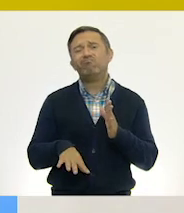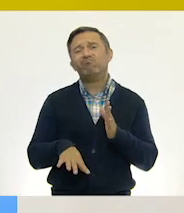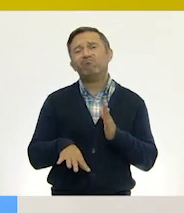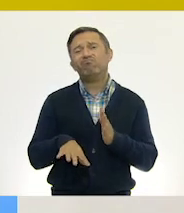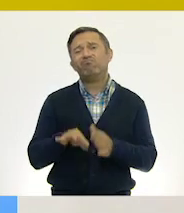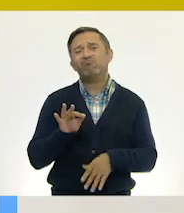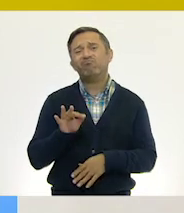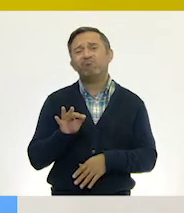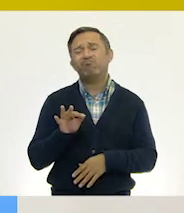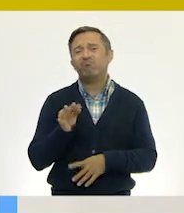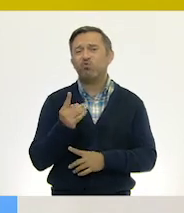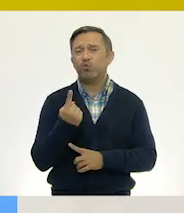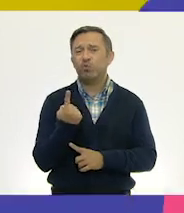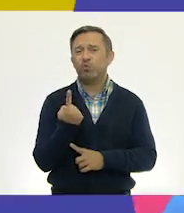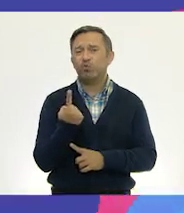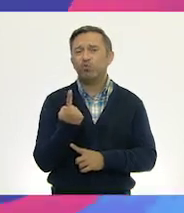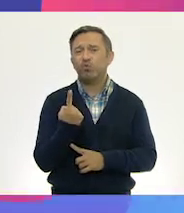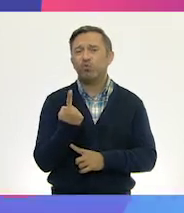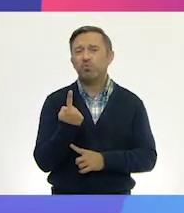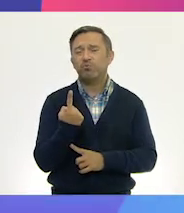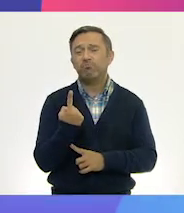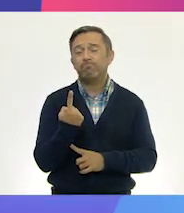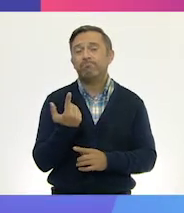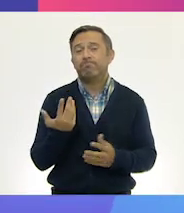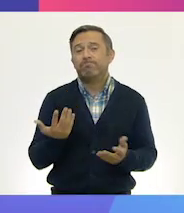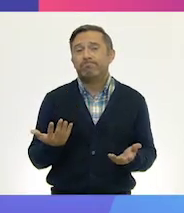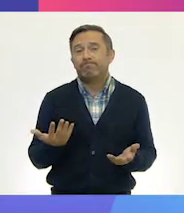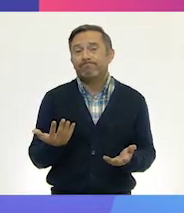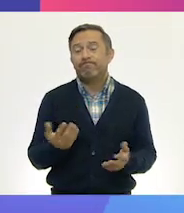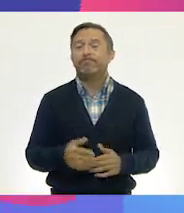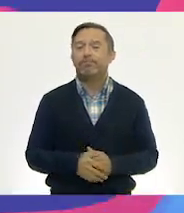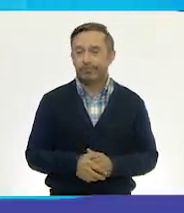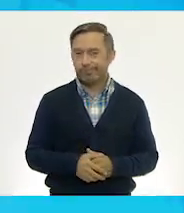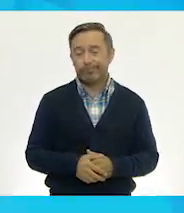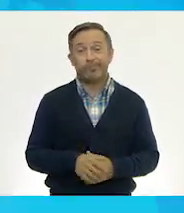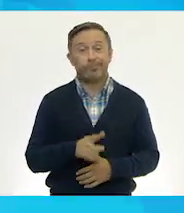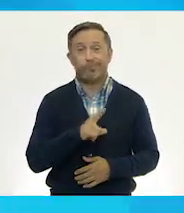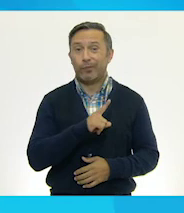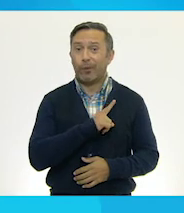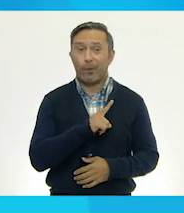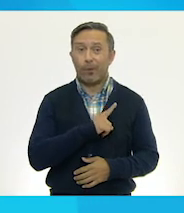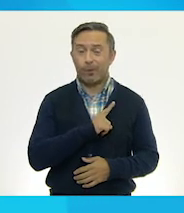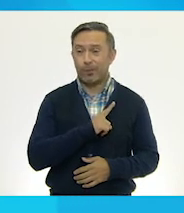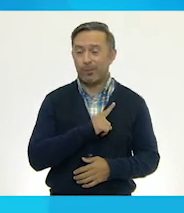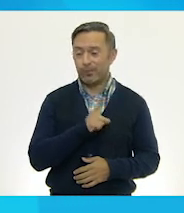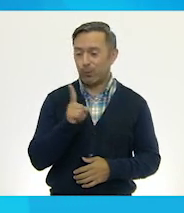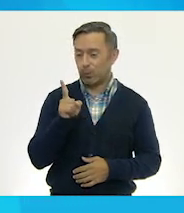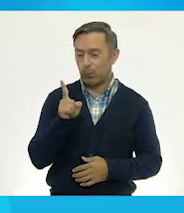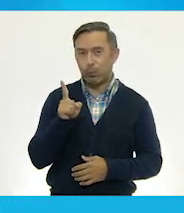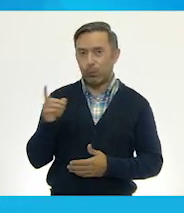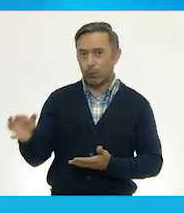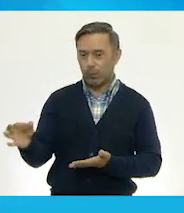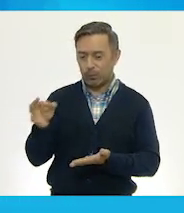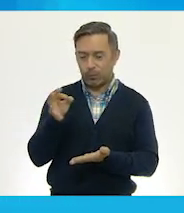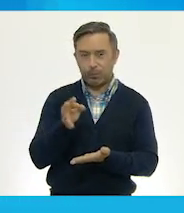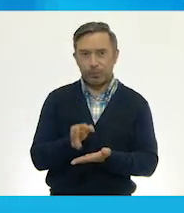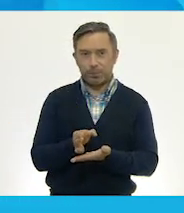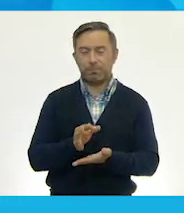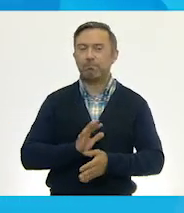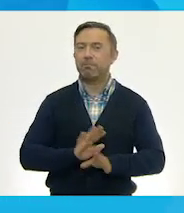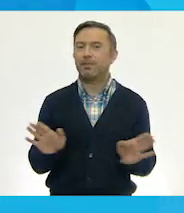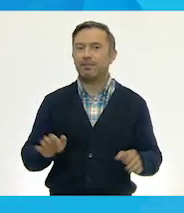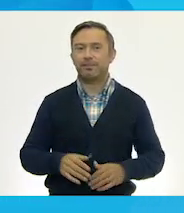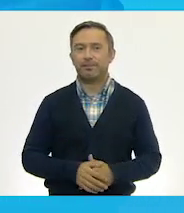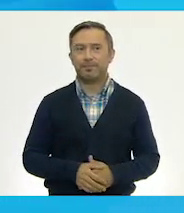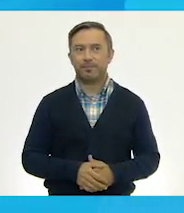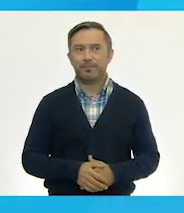salió 1. Por lo tanto, nada más voy a colocar el número de una fichita.